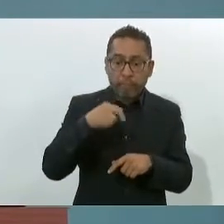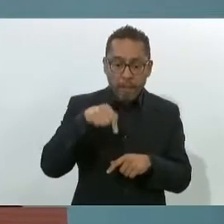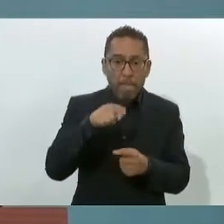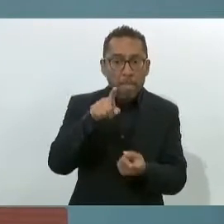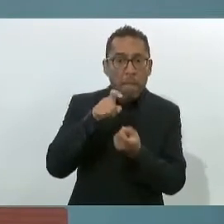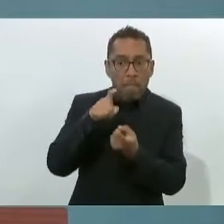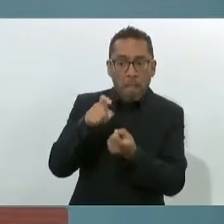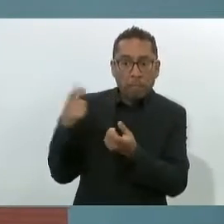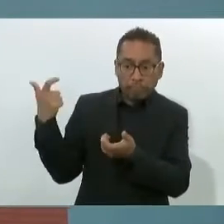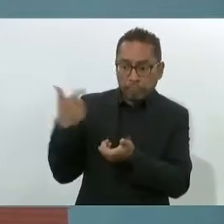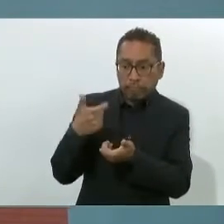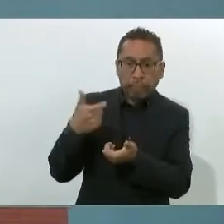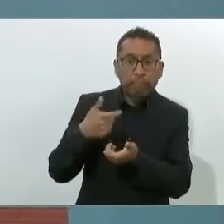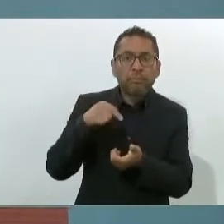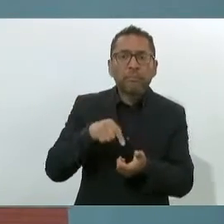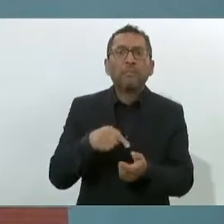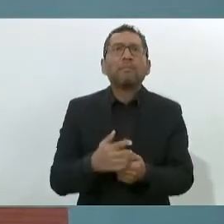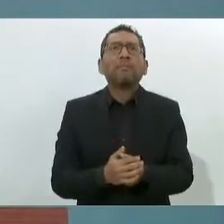por